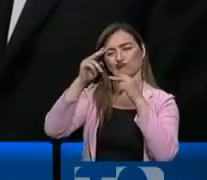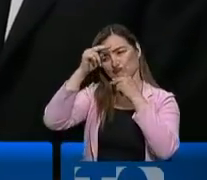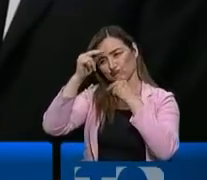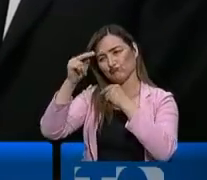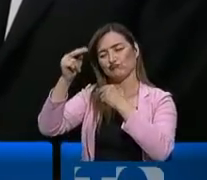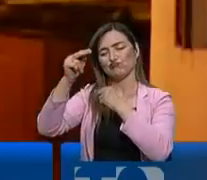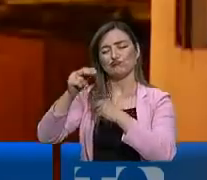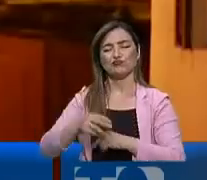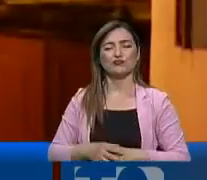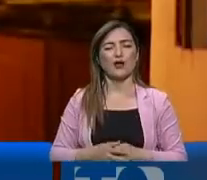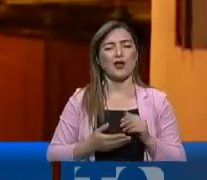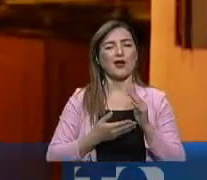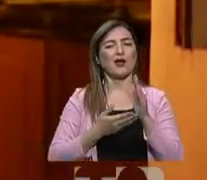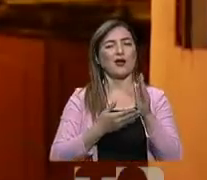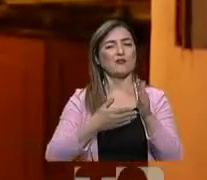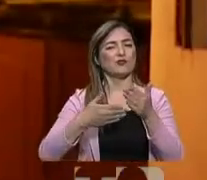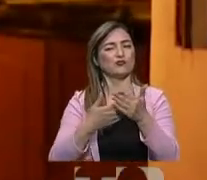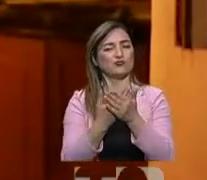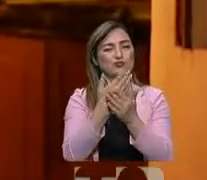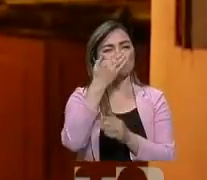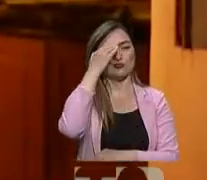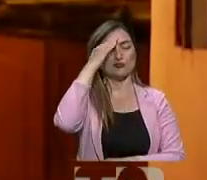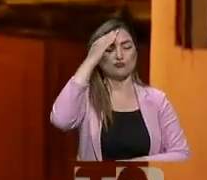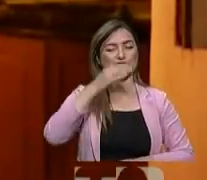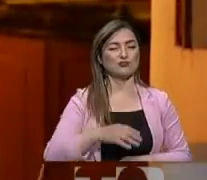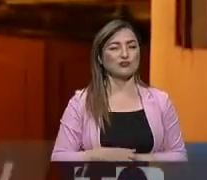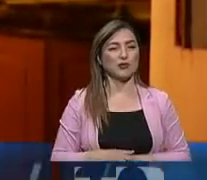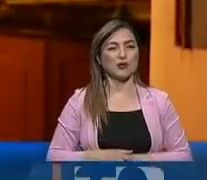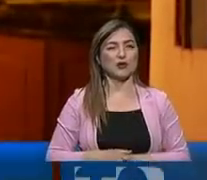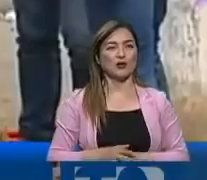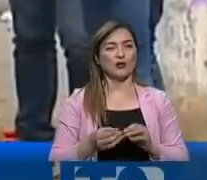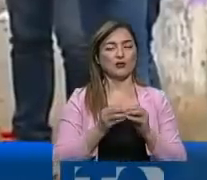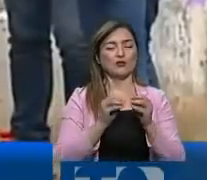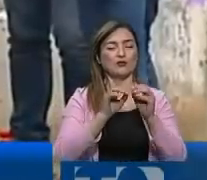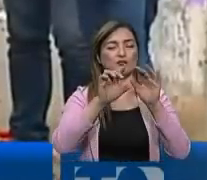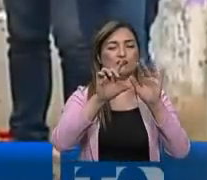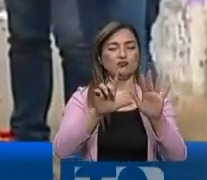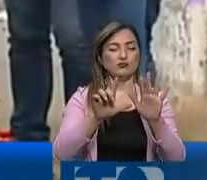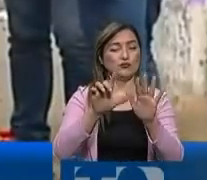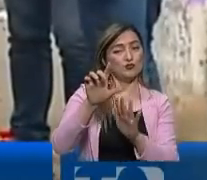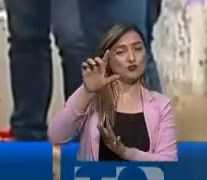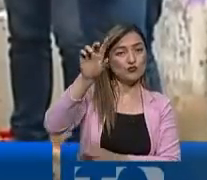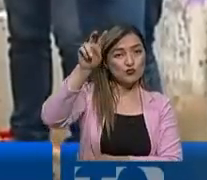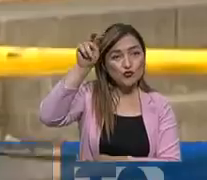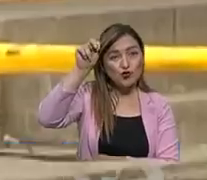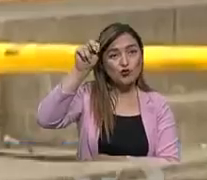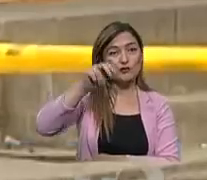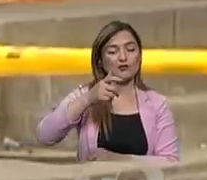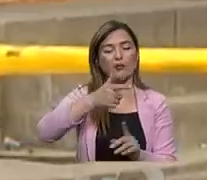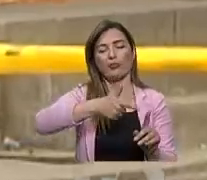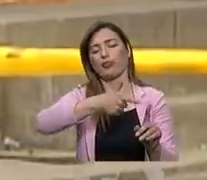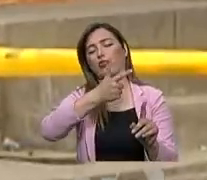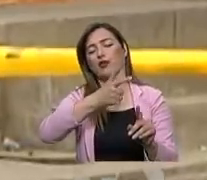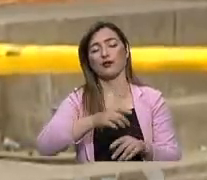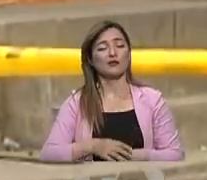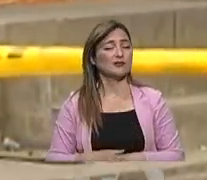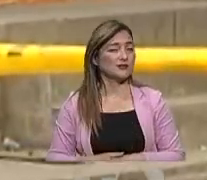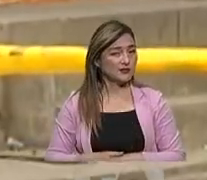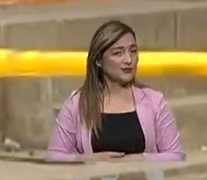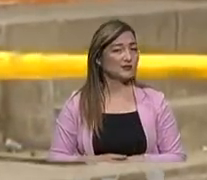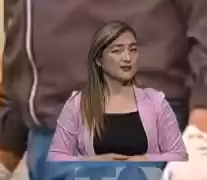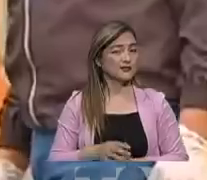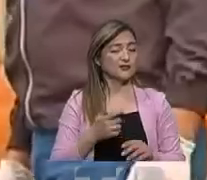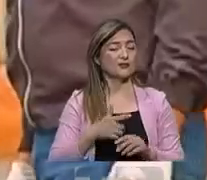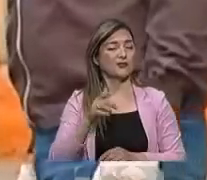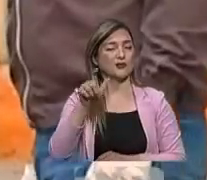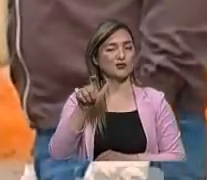policías. Esta tarde cabe mencionar en el bloque 7 de Bastión Popular al norte de la ciudad hubo otro sicariato. Un sujeto recibió